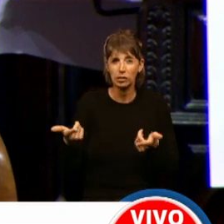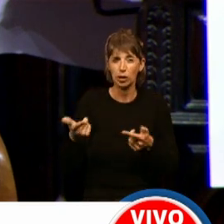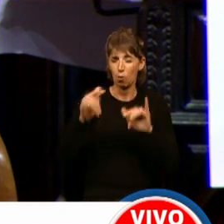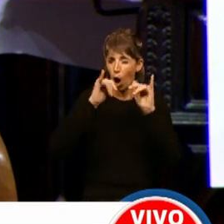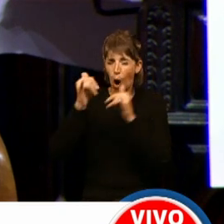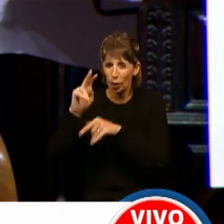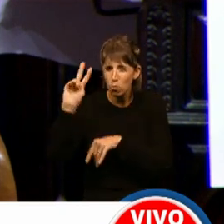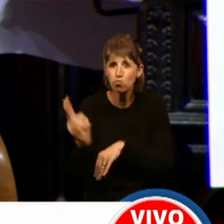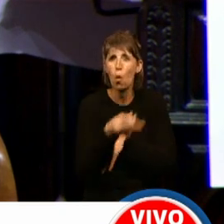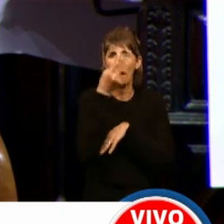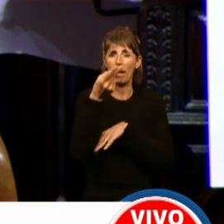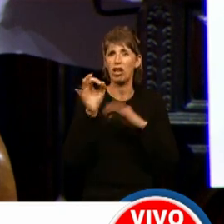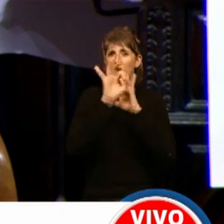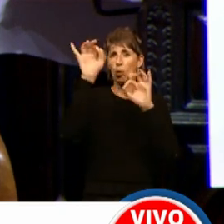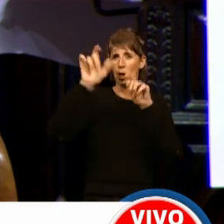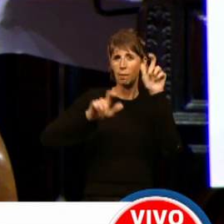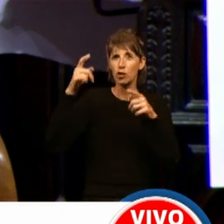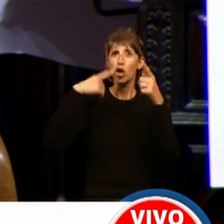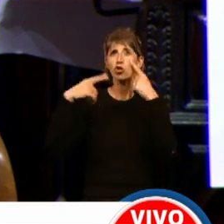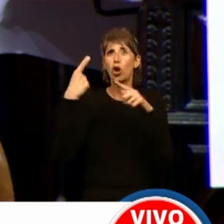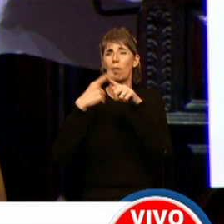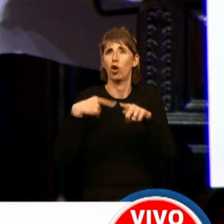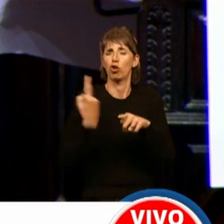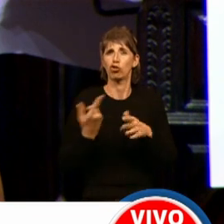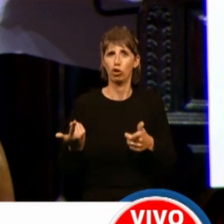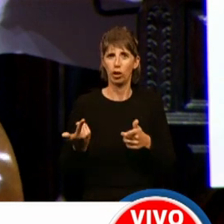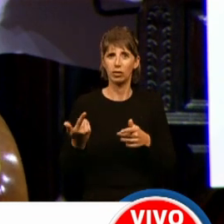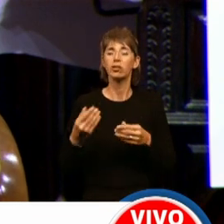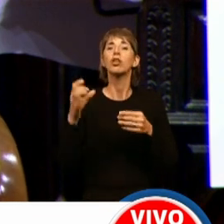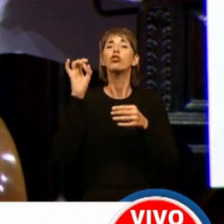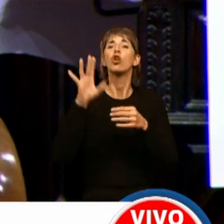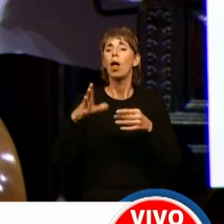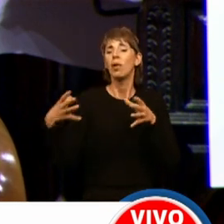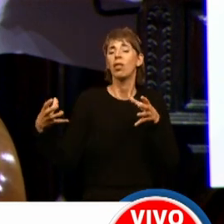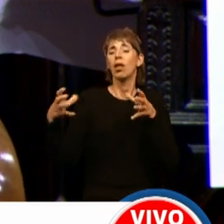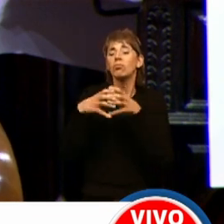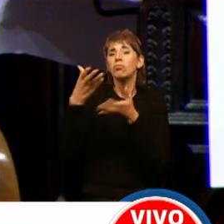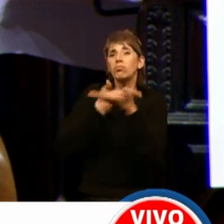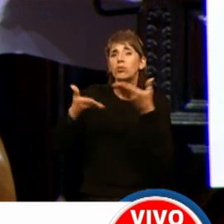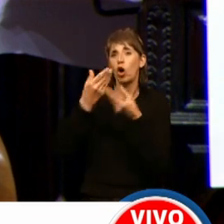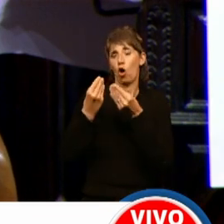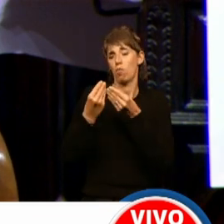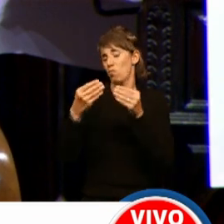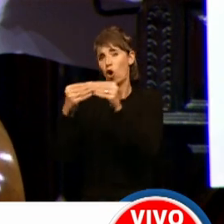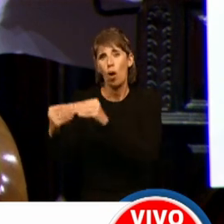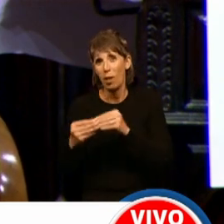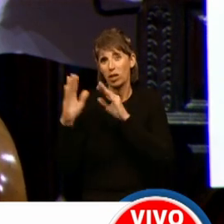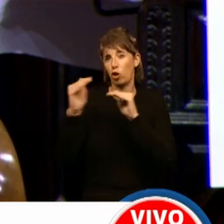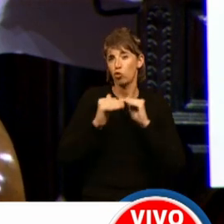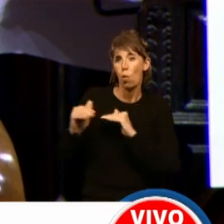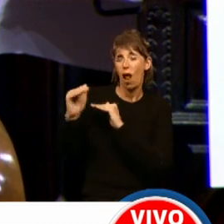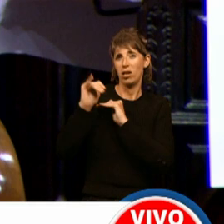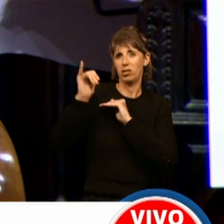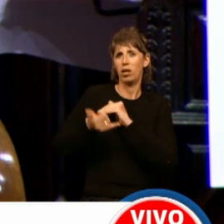sin que nadie llorará nuestra historia sólo nos teníamos a nosotros como tener esperanza ante un panorama